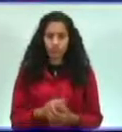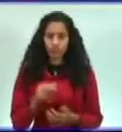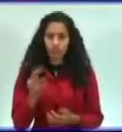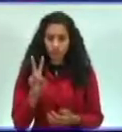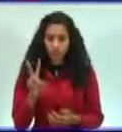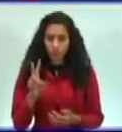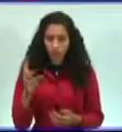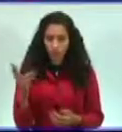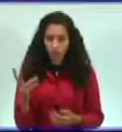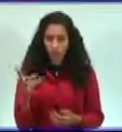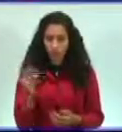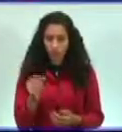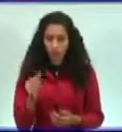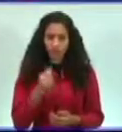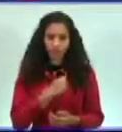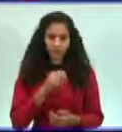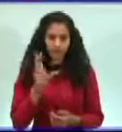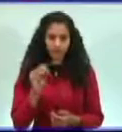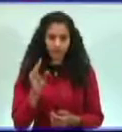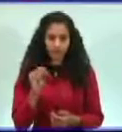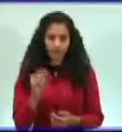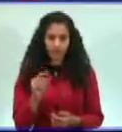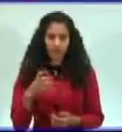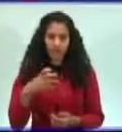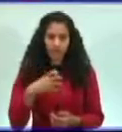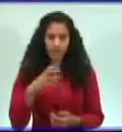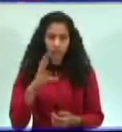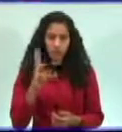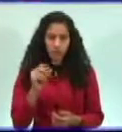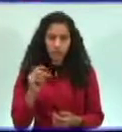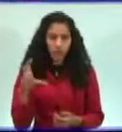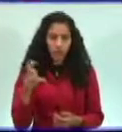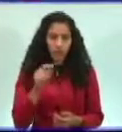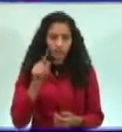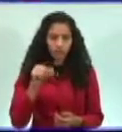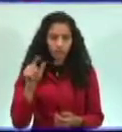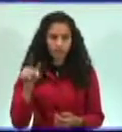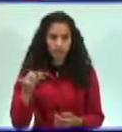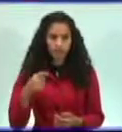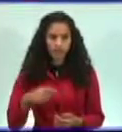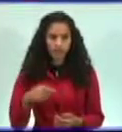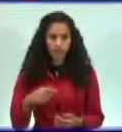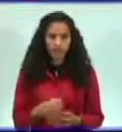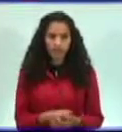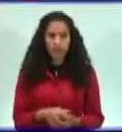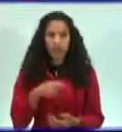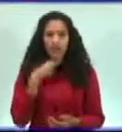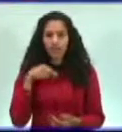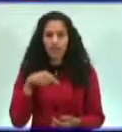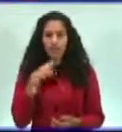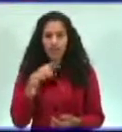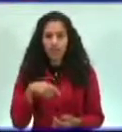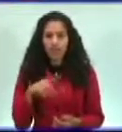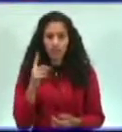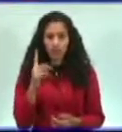segundo número representa la cantidad de conjuntos que debemos tachar. En este caso,